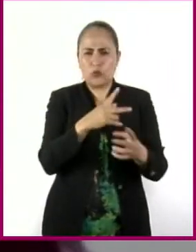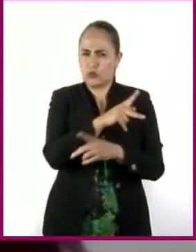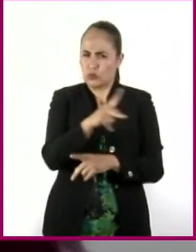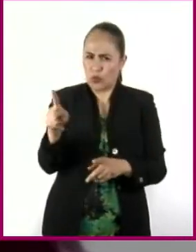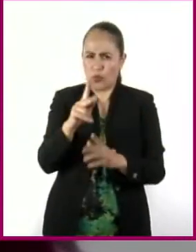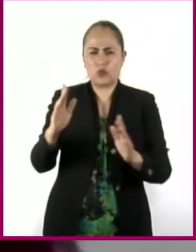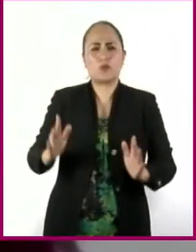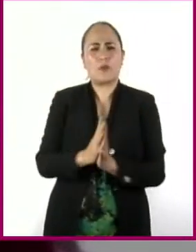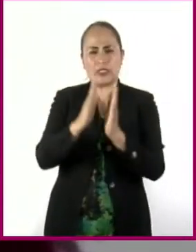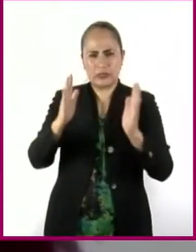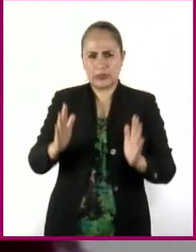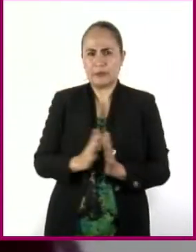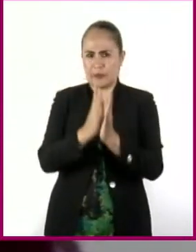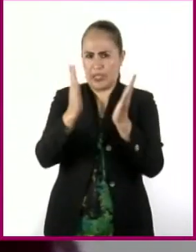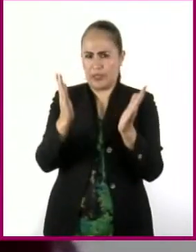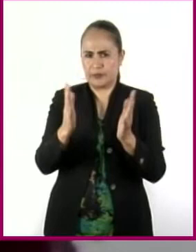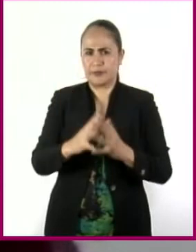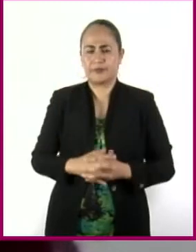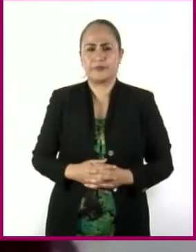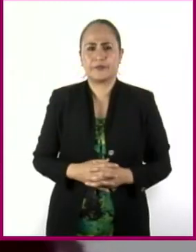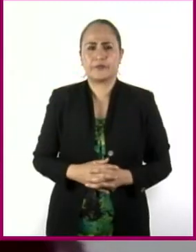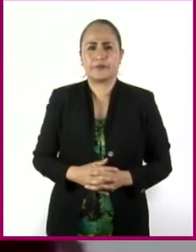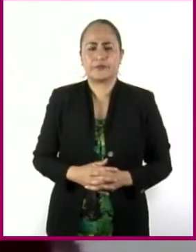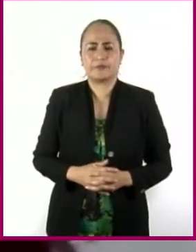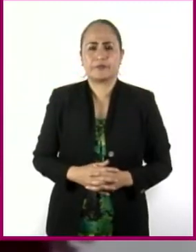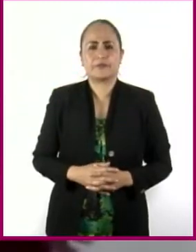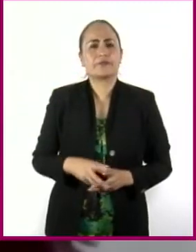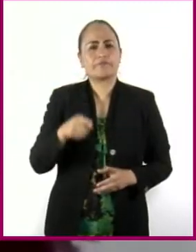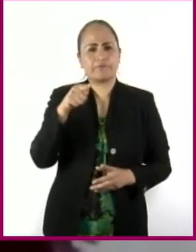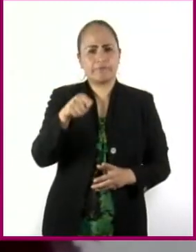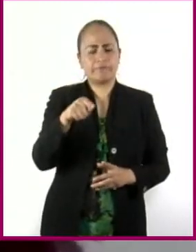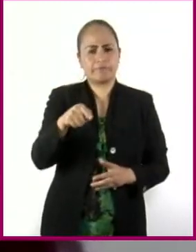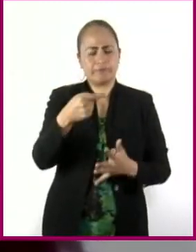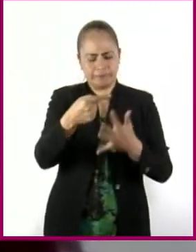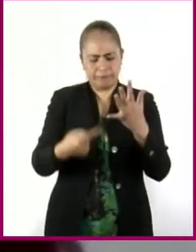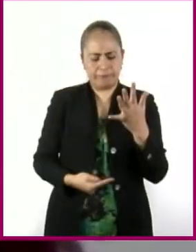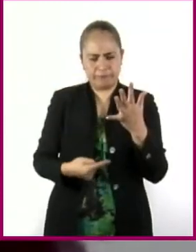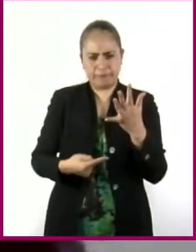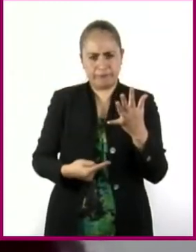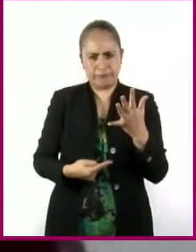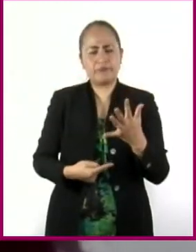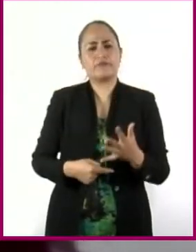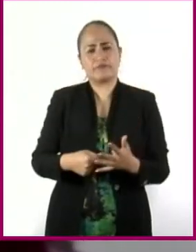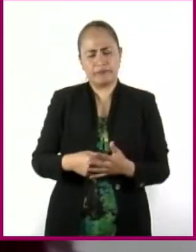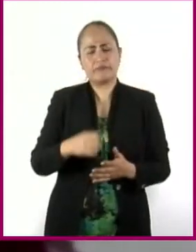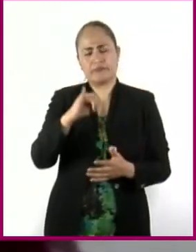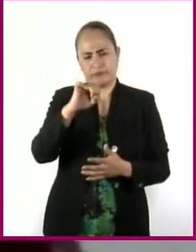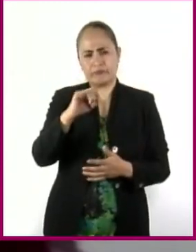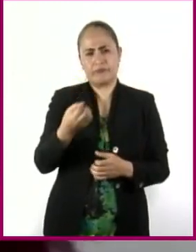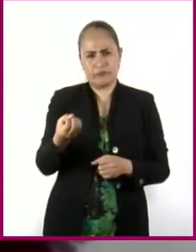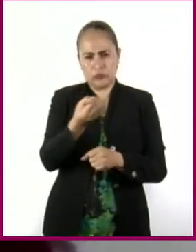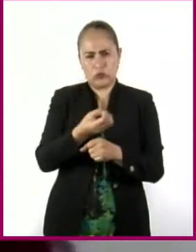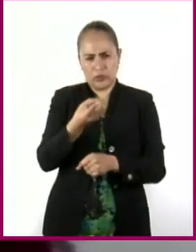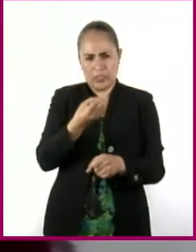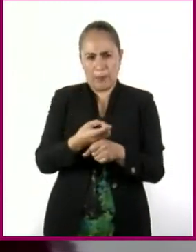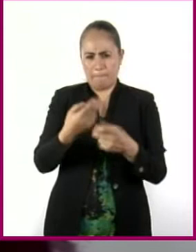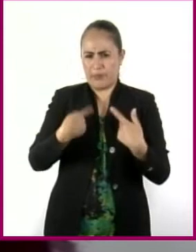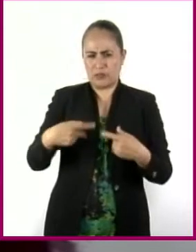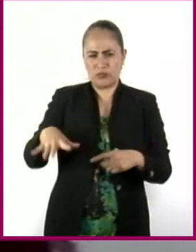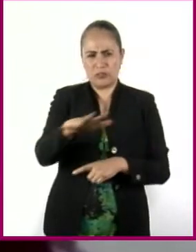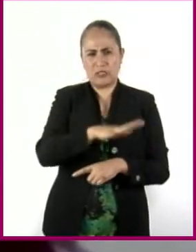¿sí? o espacios participativos que permitan justamente tener o contar con sociedades más